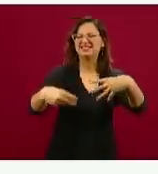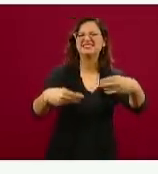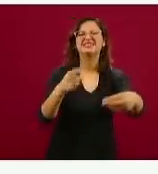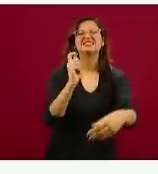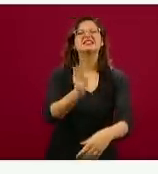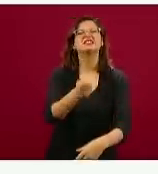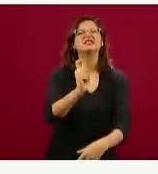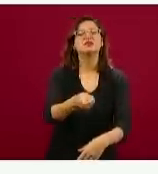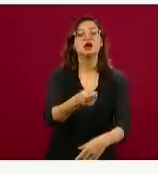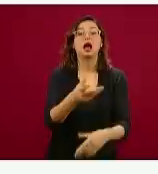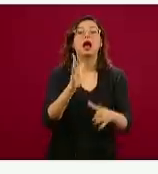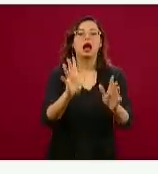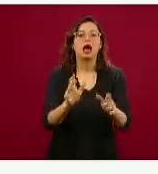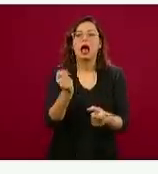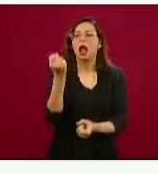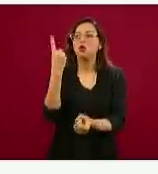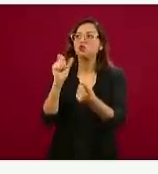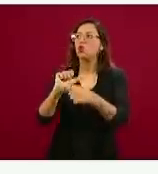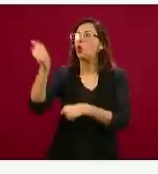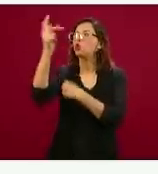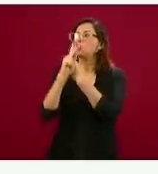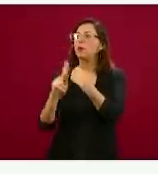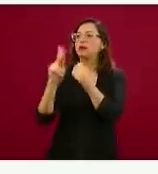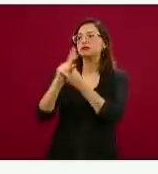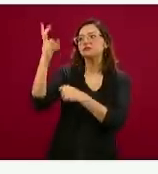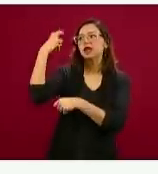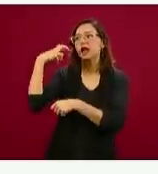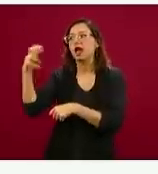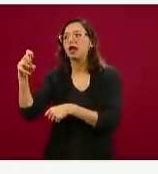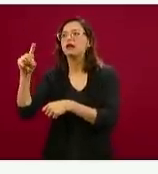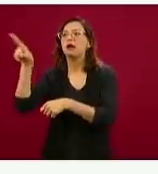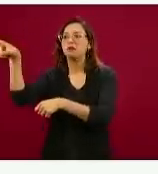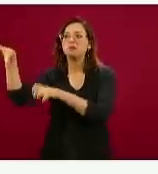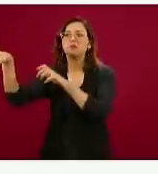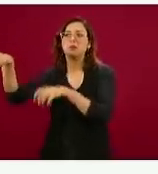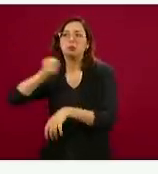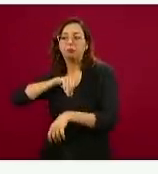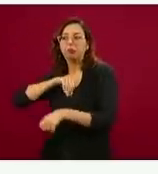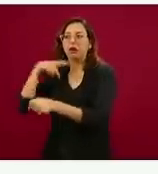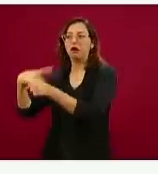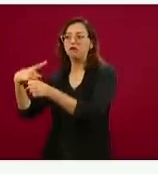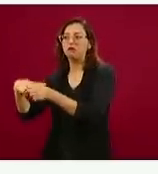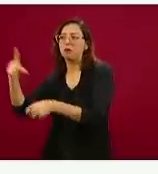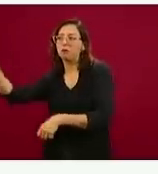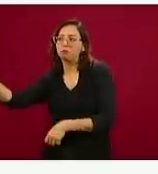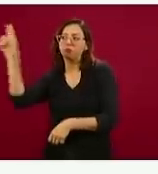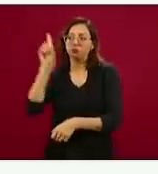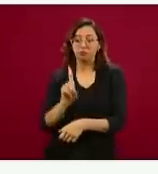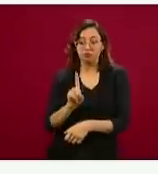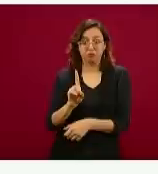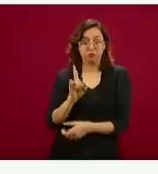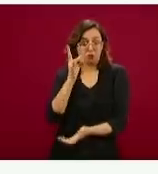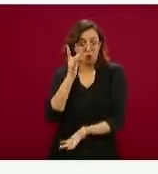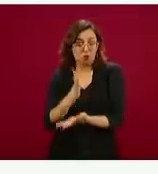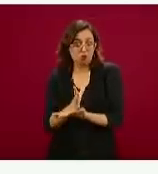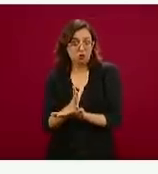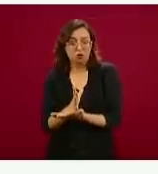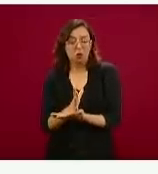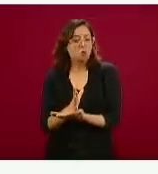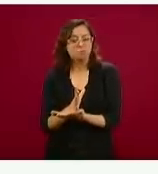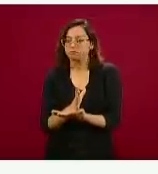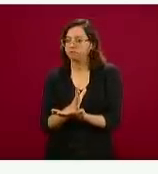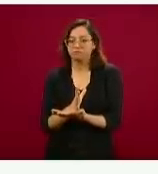fuera son casos, sino también los contagios que inicialmente ocurren. Generalmente esto ocurre en pequeños